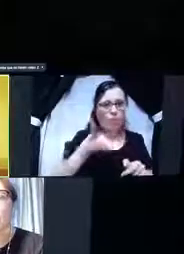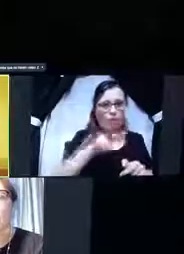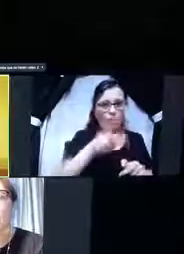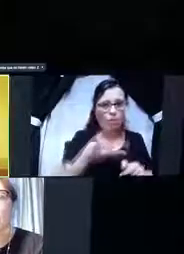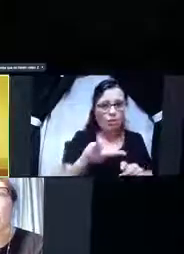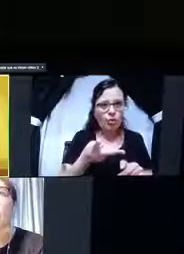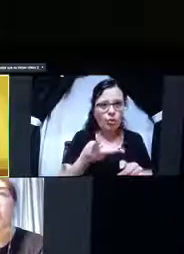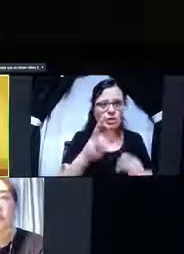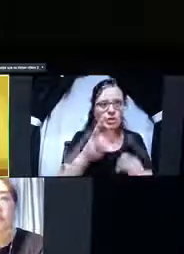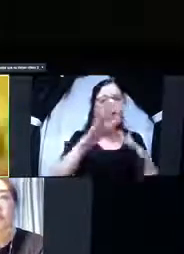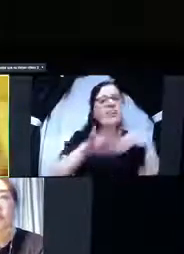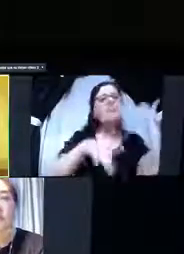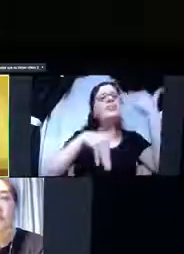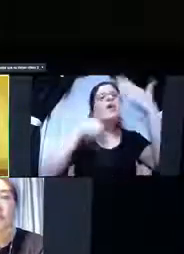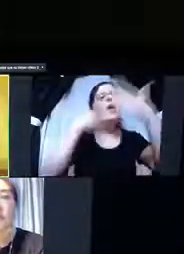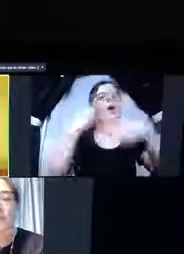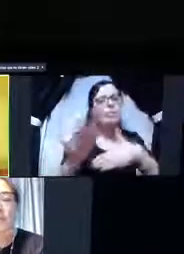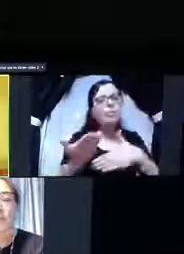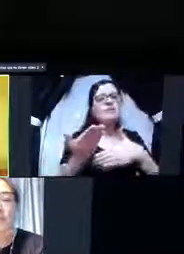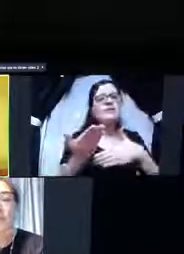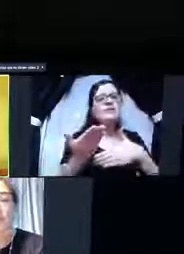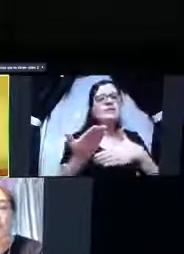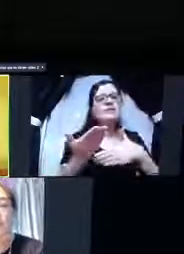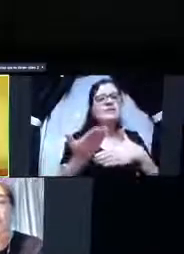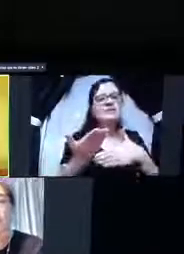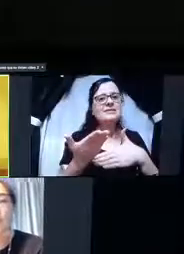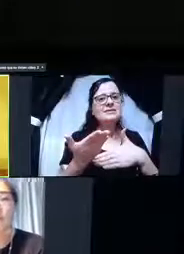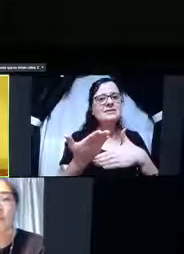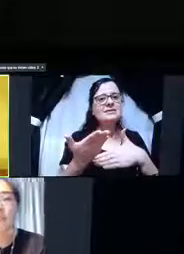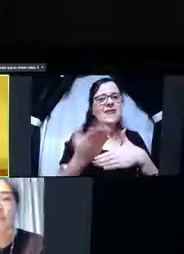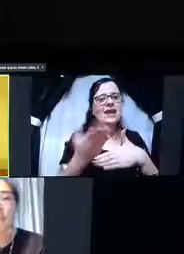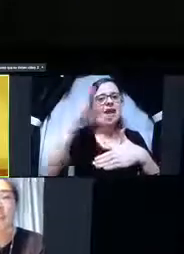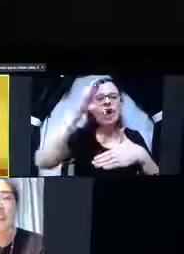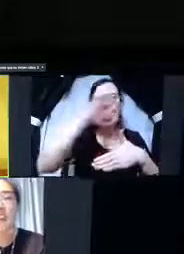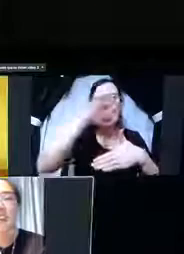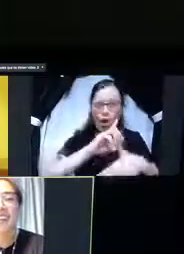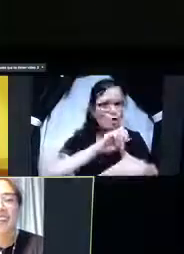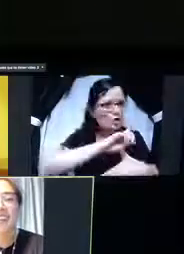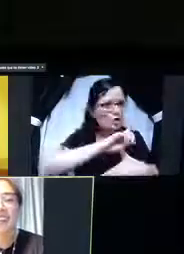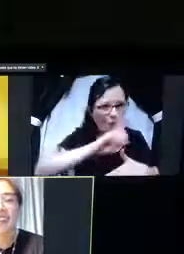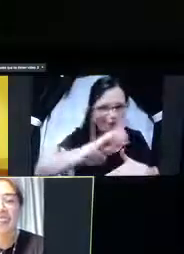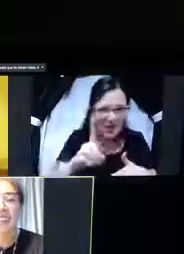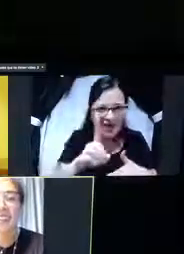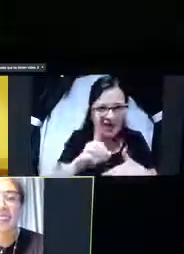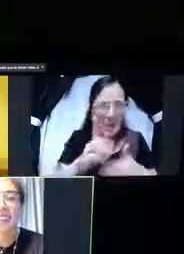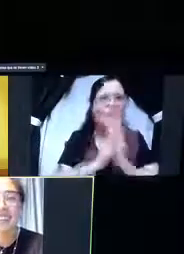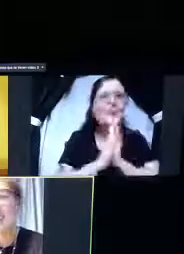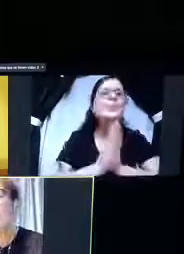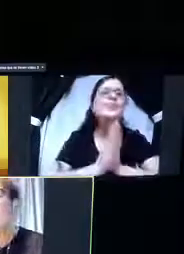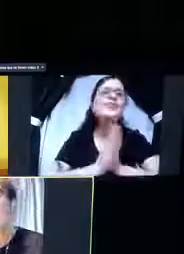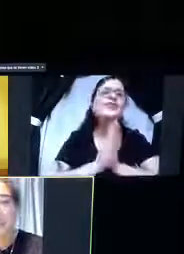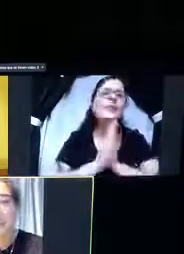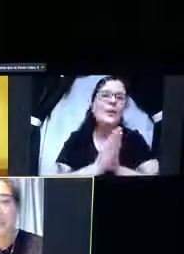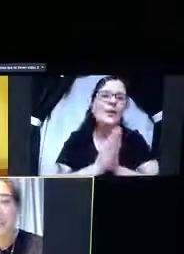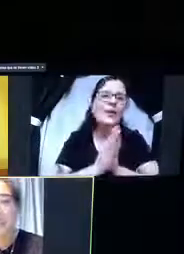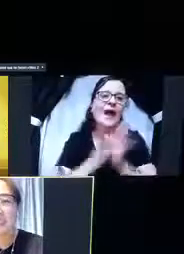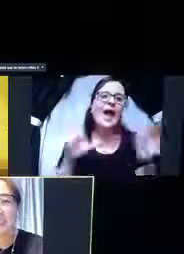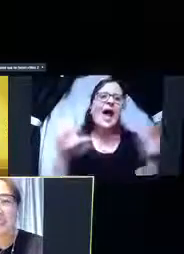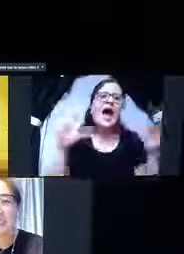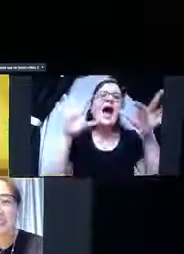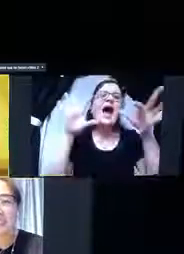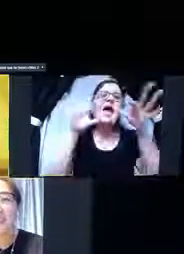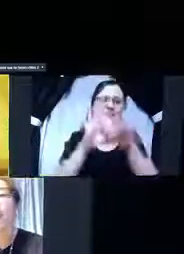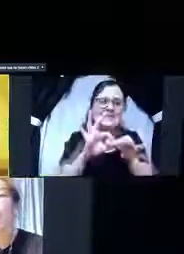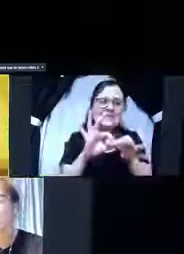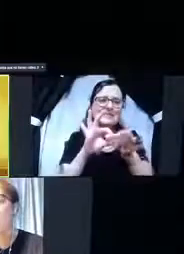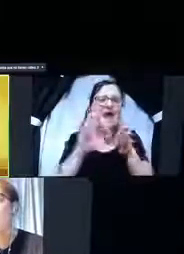a hacer esa tarea, y después, y por favor, que nadie se olvide, por favor, hacer la asociación con la escritura,